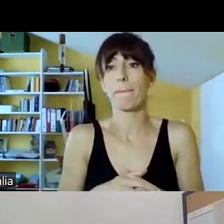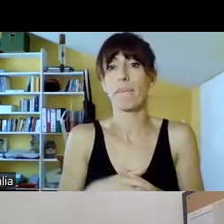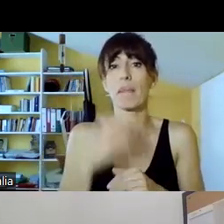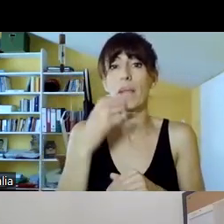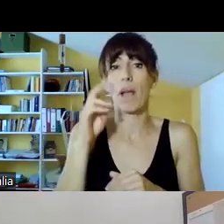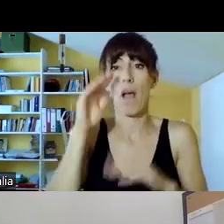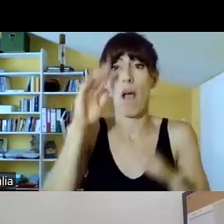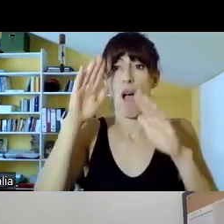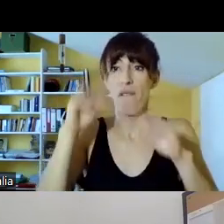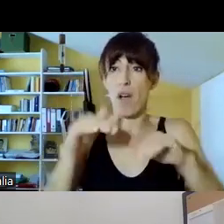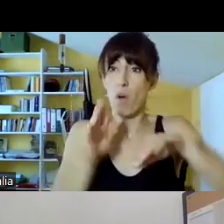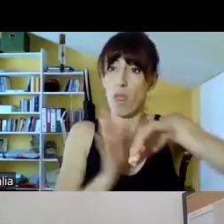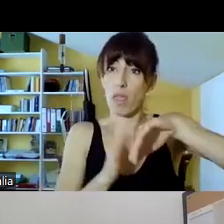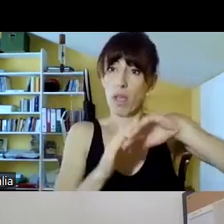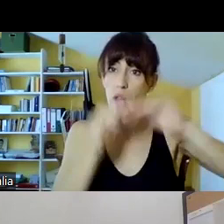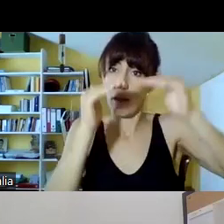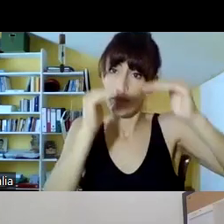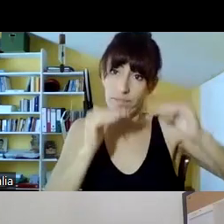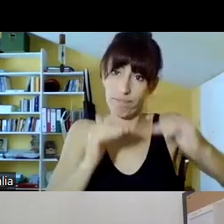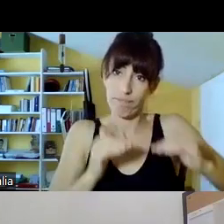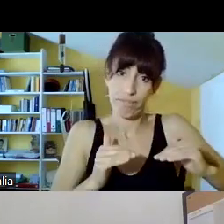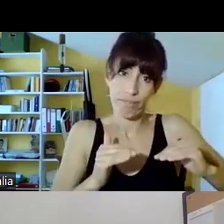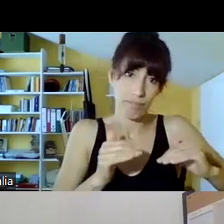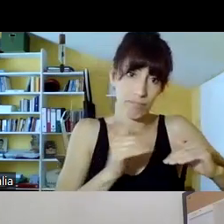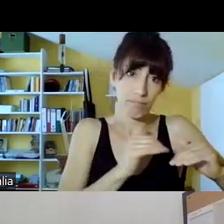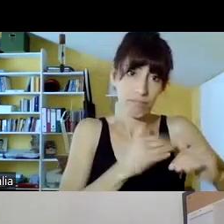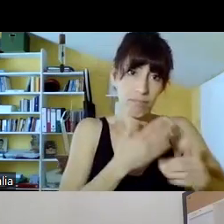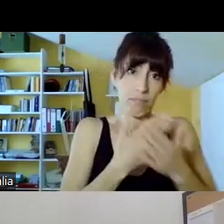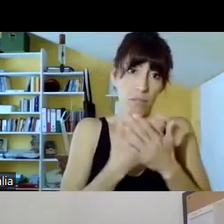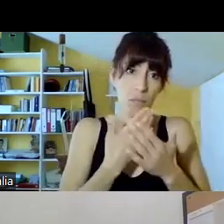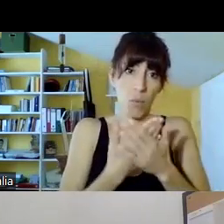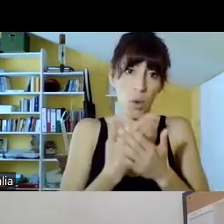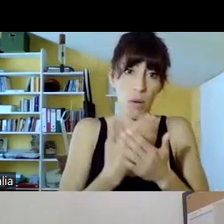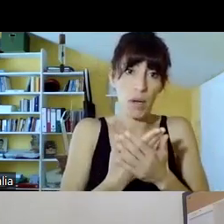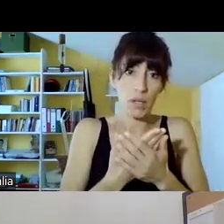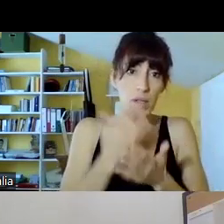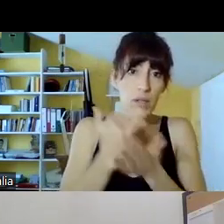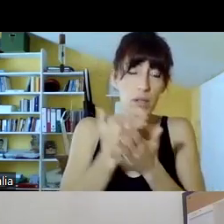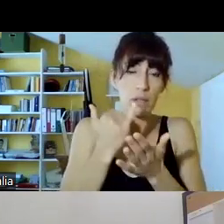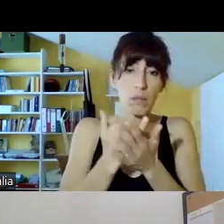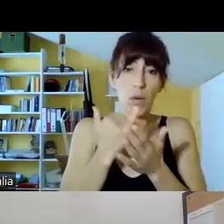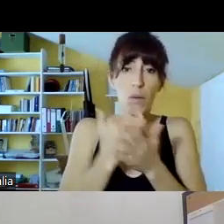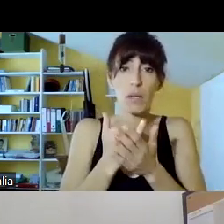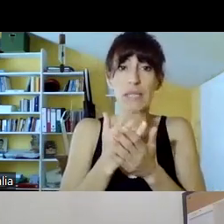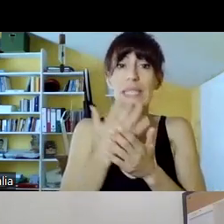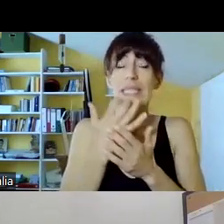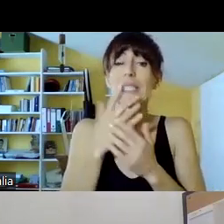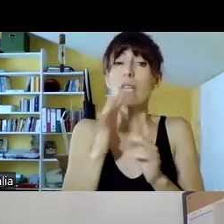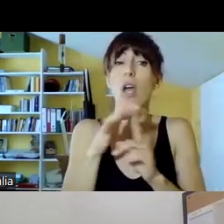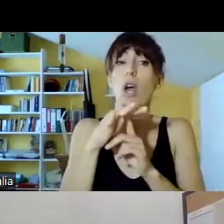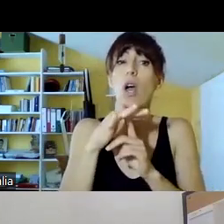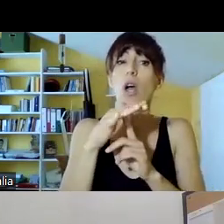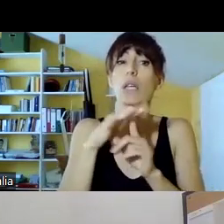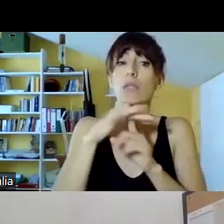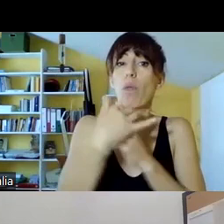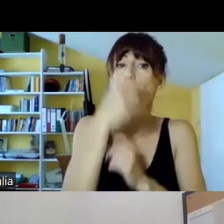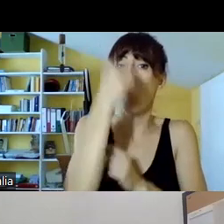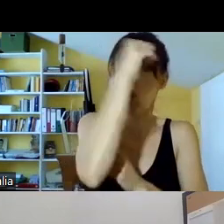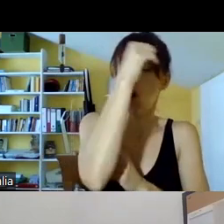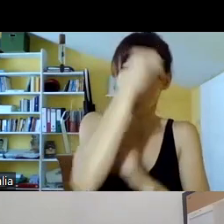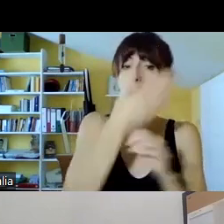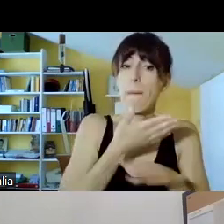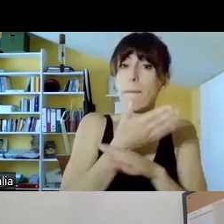izquierda a las pruebas complementarias solicitadas, vemos que en el caso de los hombres se les solicitan más